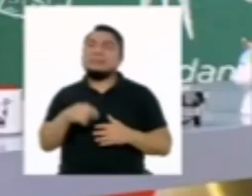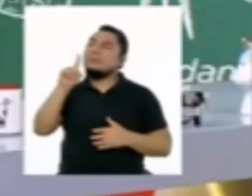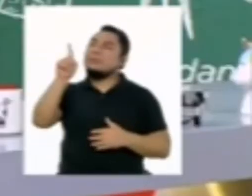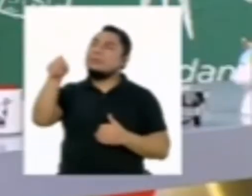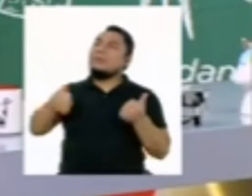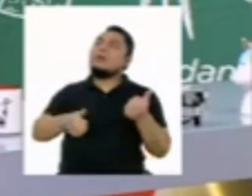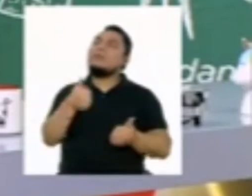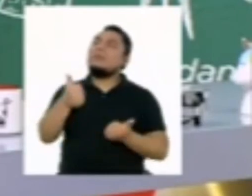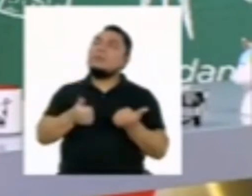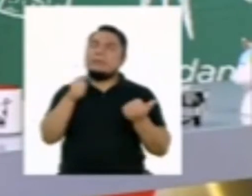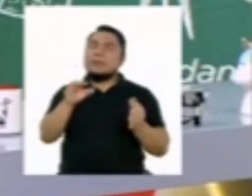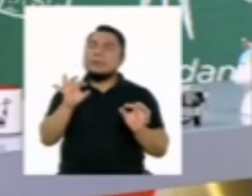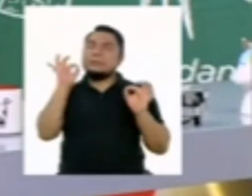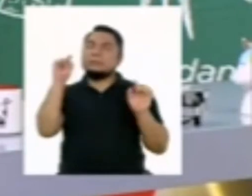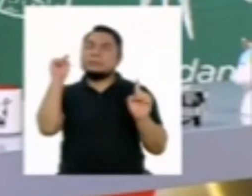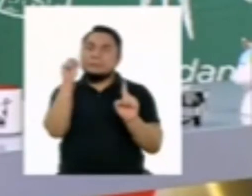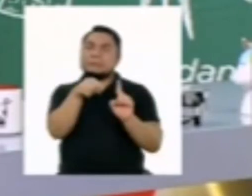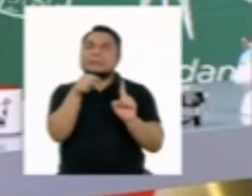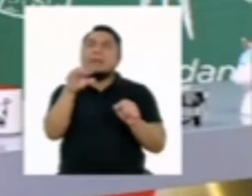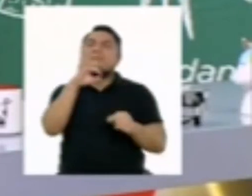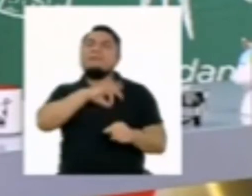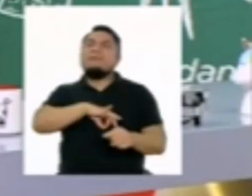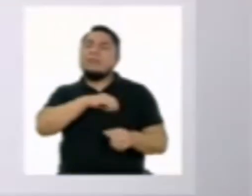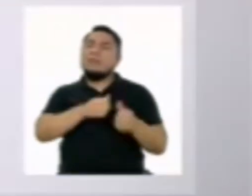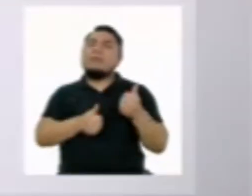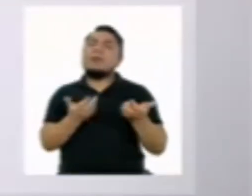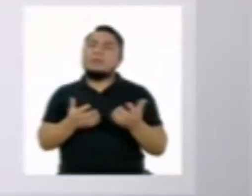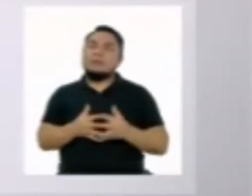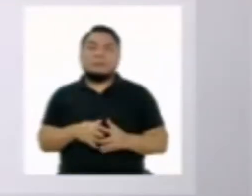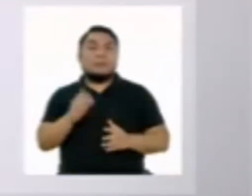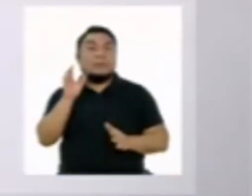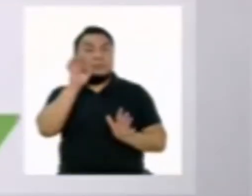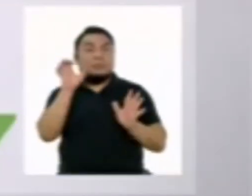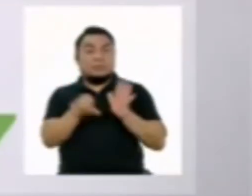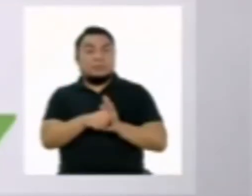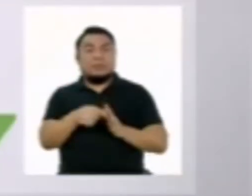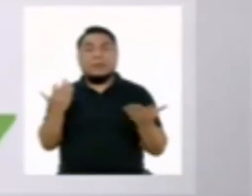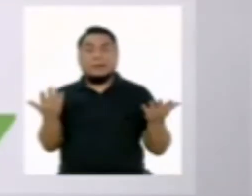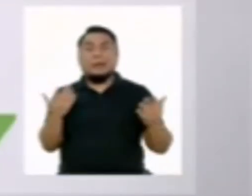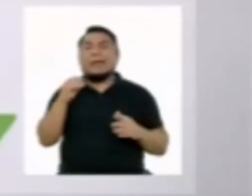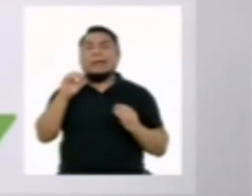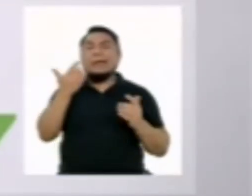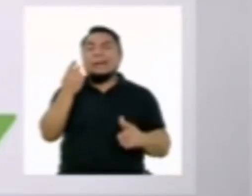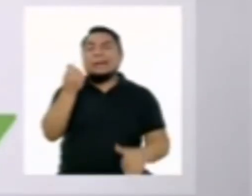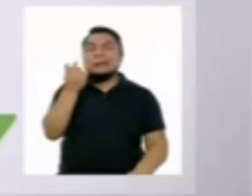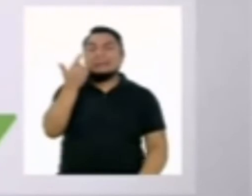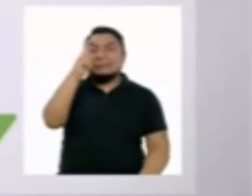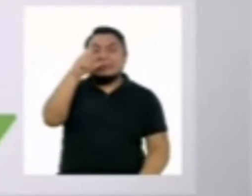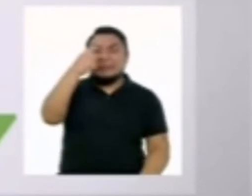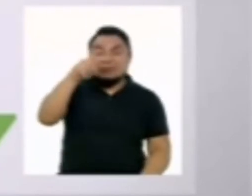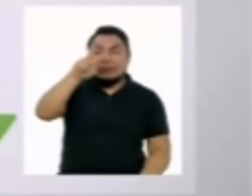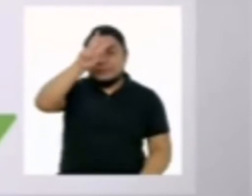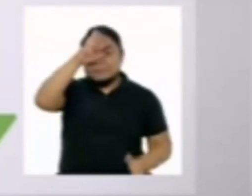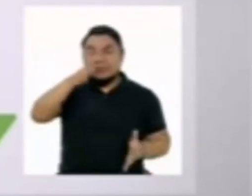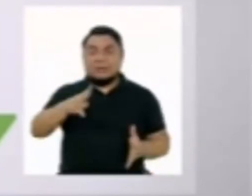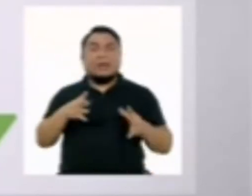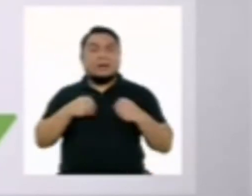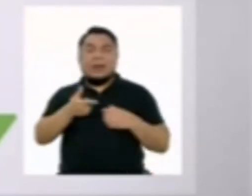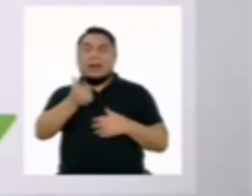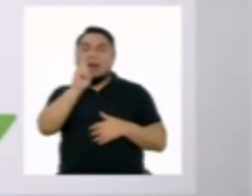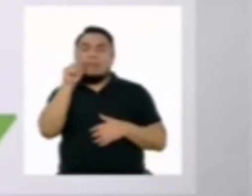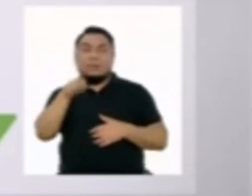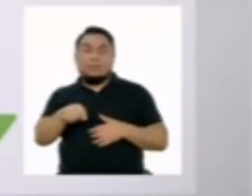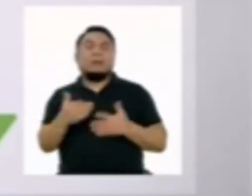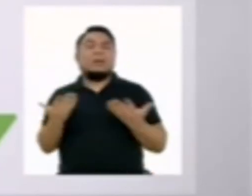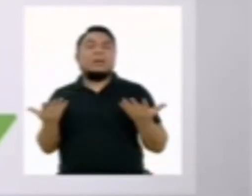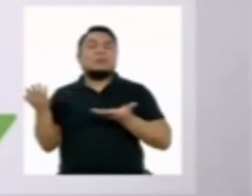cuáles serían específicamente esos beneficios? Por ejemplo, casi 3 millones de peruanos reciben agua